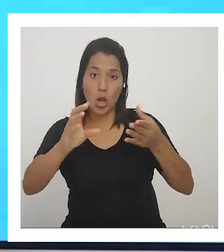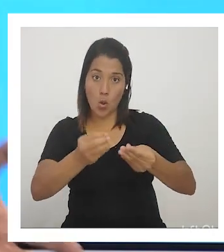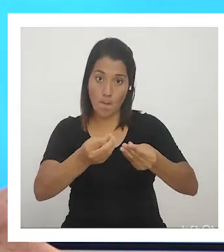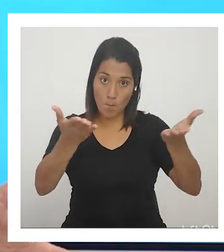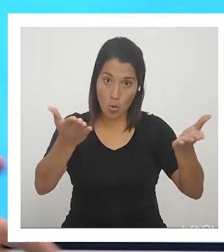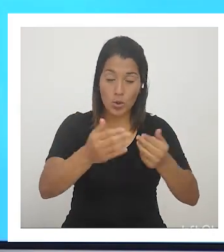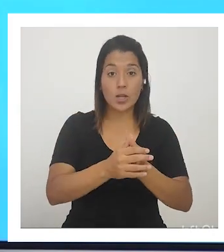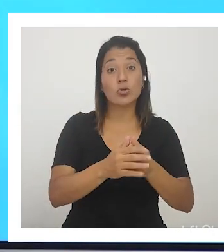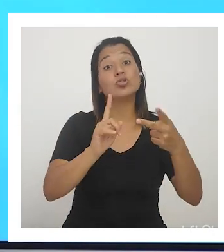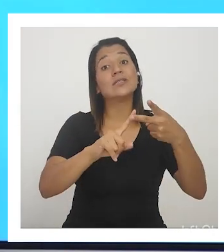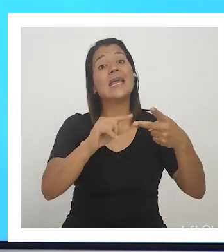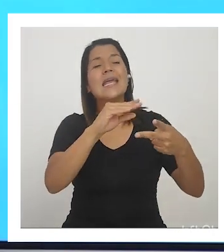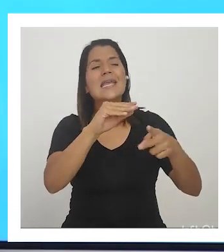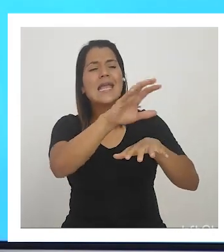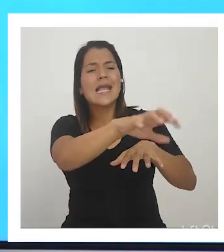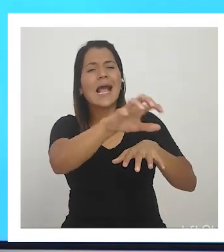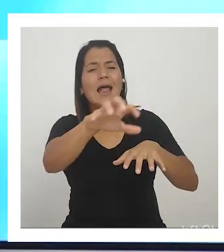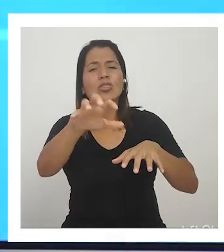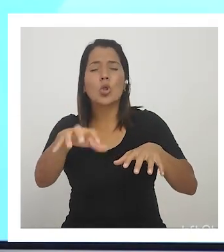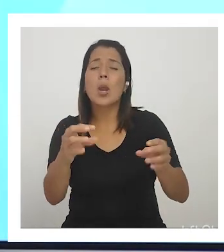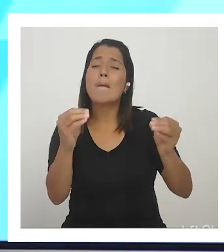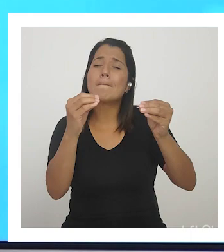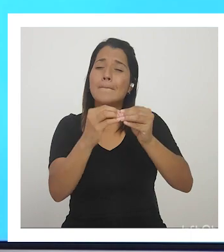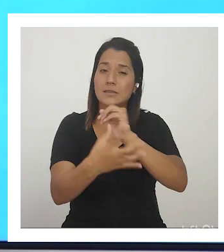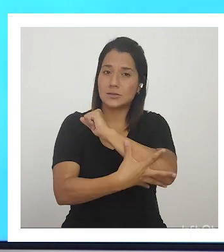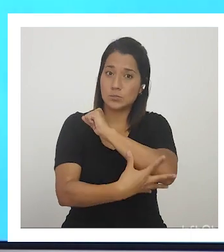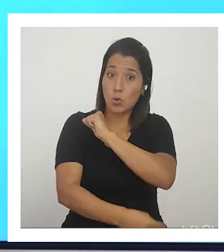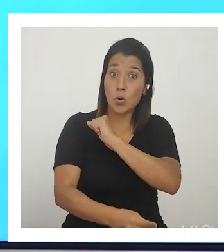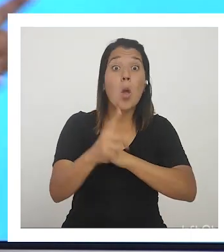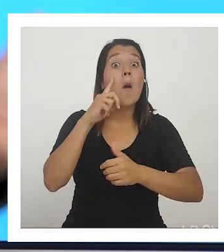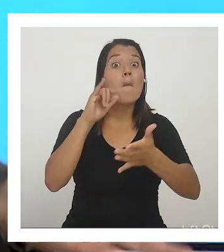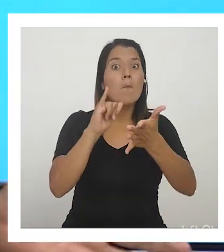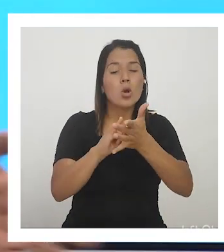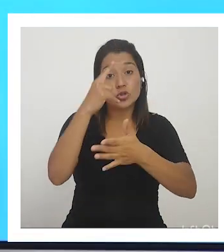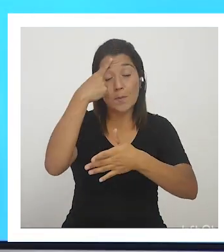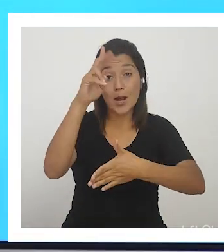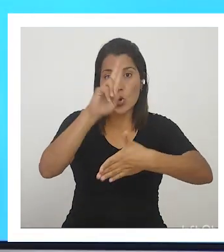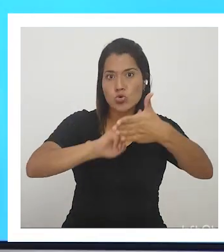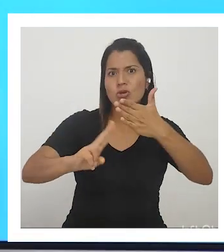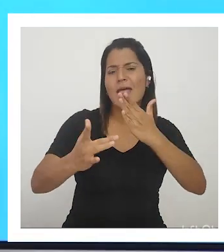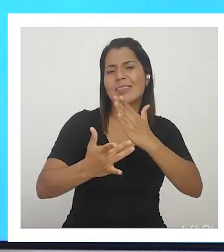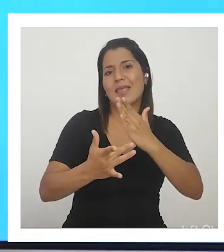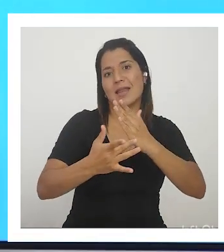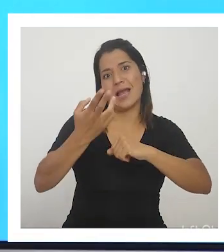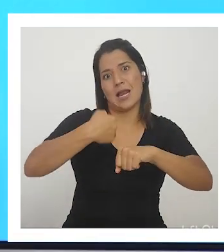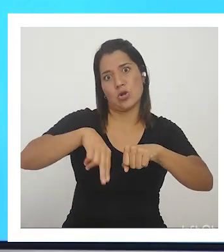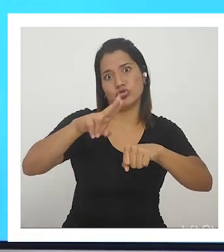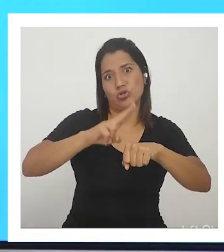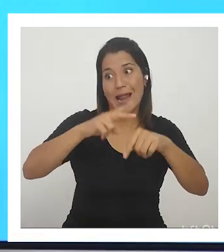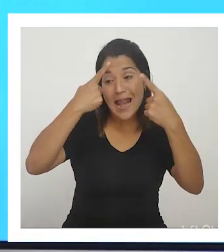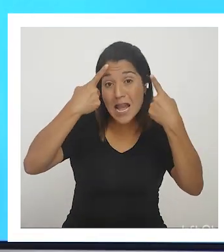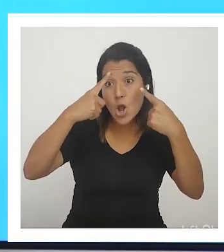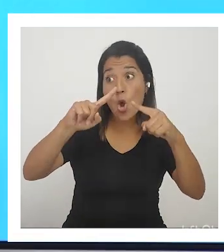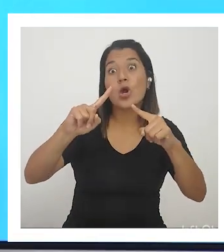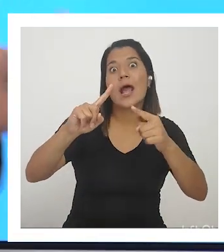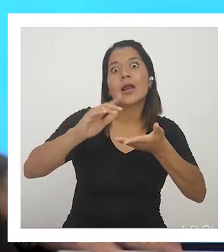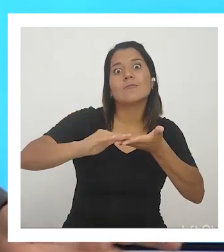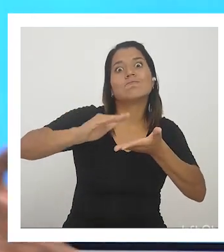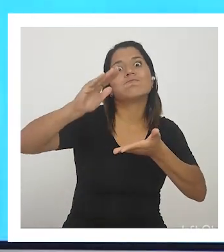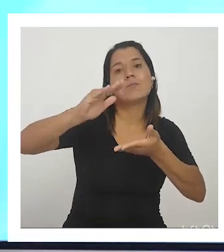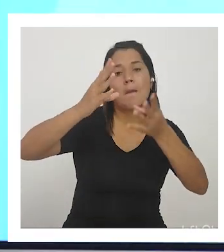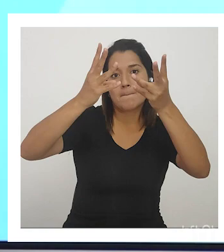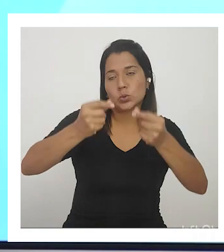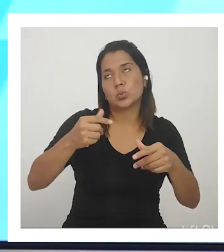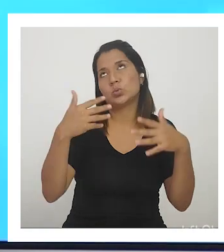más desfavorables. Por eso para la Universidad Técnica Nacional este ajunte es una bendición. Es decir, esto a nosotros nos favorece